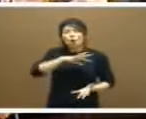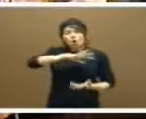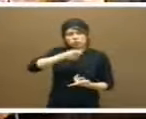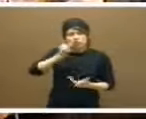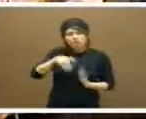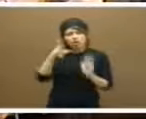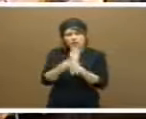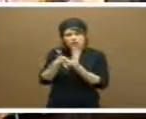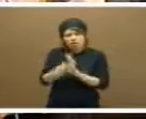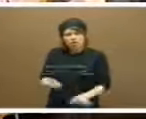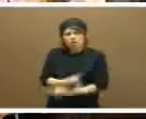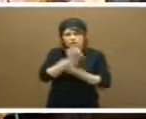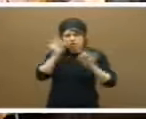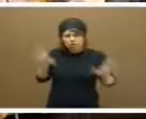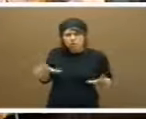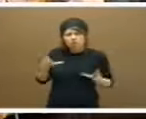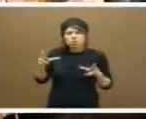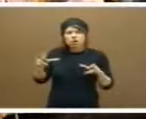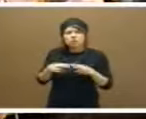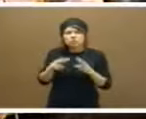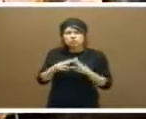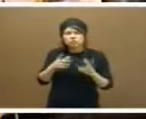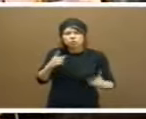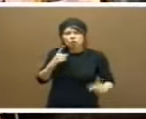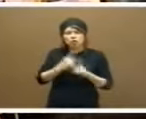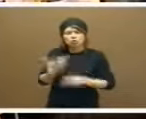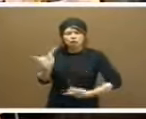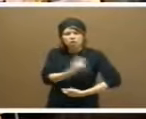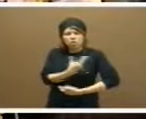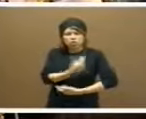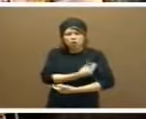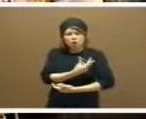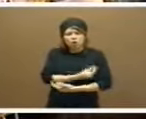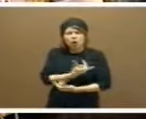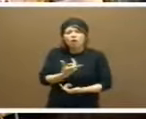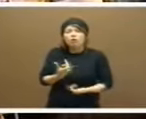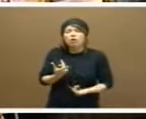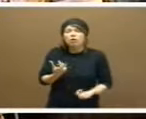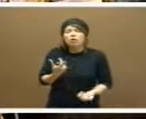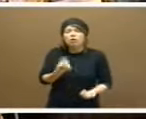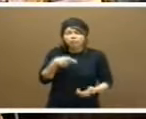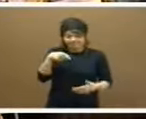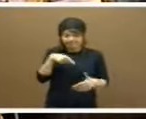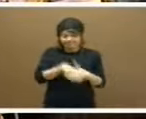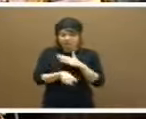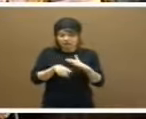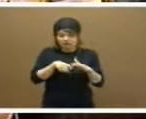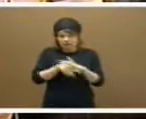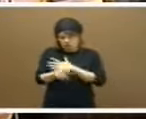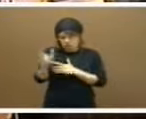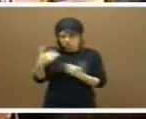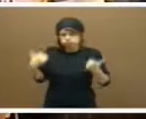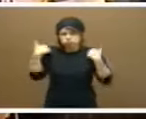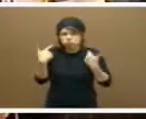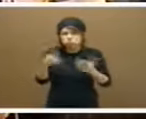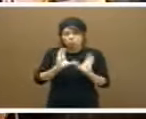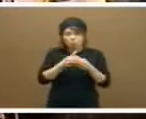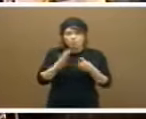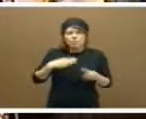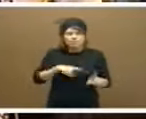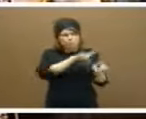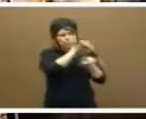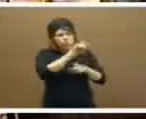explicaciones y aclaraciones por parte de la Asociación de Lucha contra la Droga, ALUCOZ, que es quien gestiona esta comunidad terapéutica, este grupo